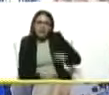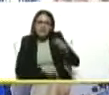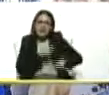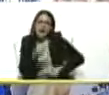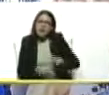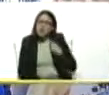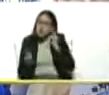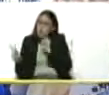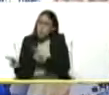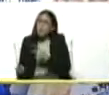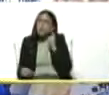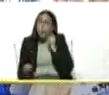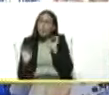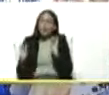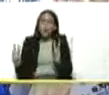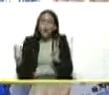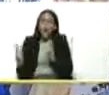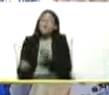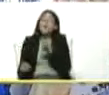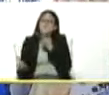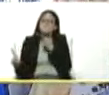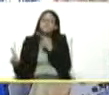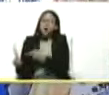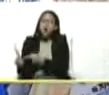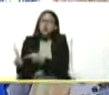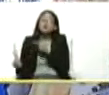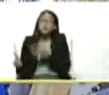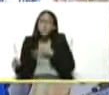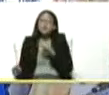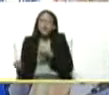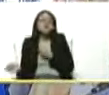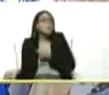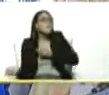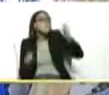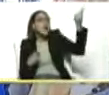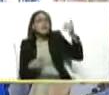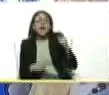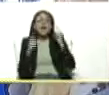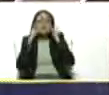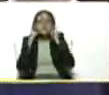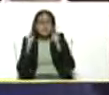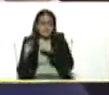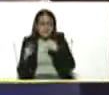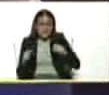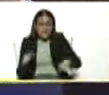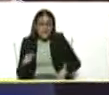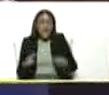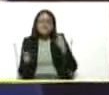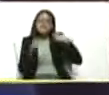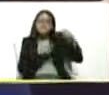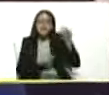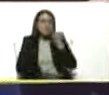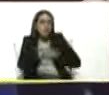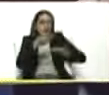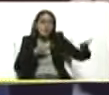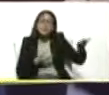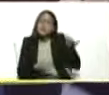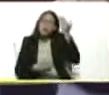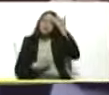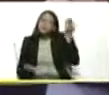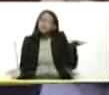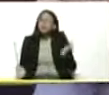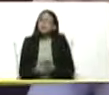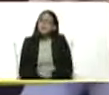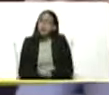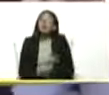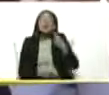Shanghái. Hasta los grandes empresarios, ustedes, abrir los caminos a Shanghái, a Shenzhen,